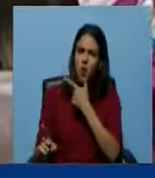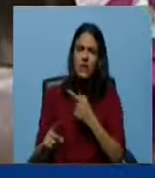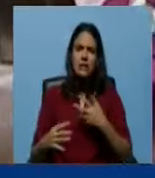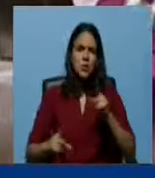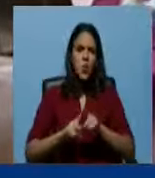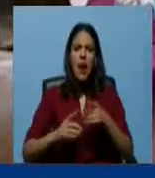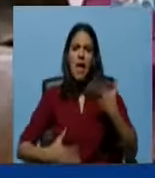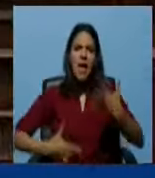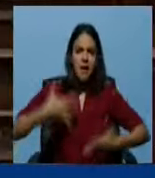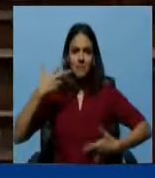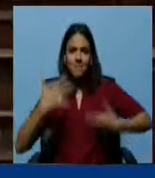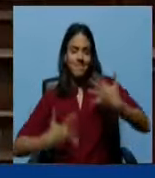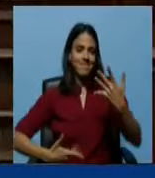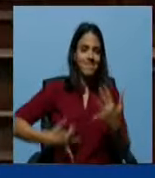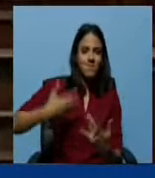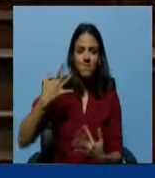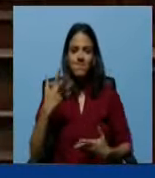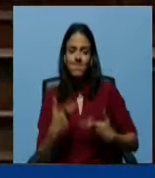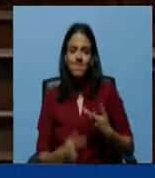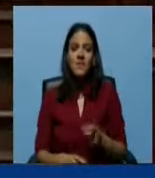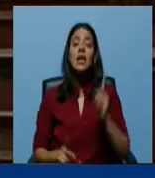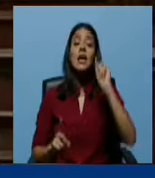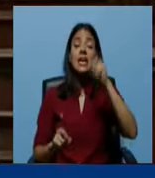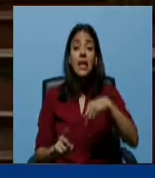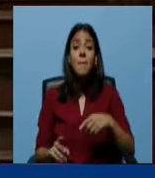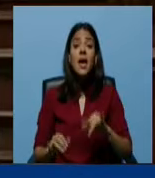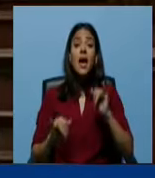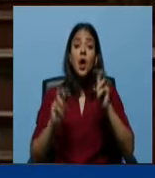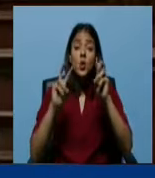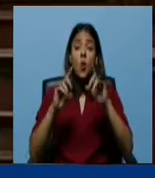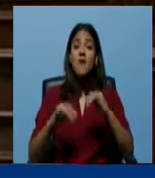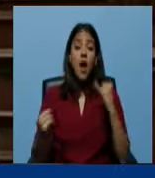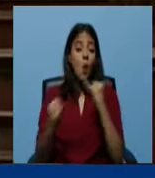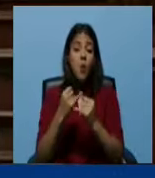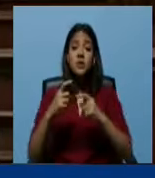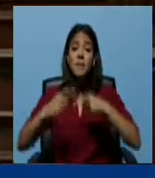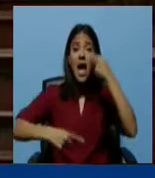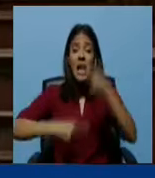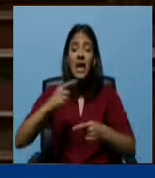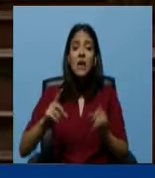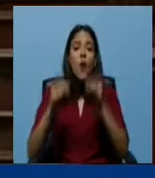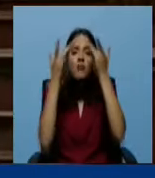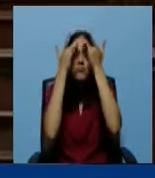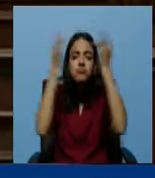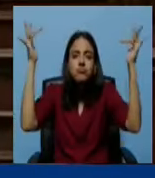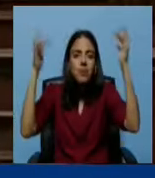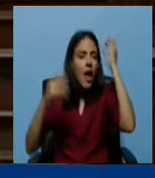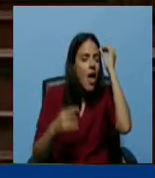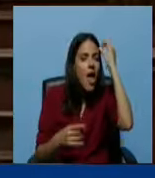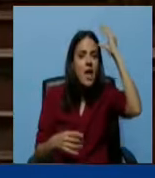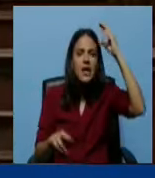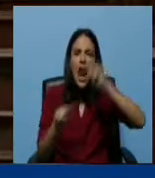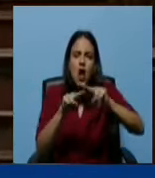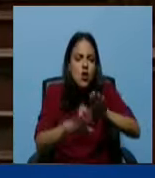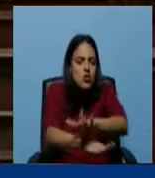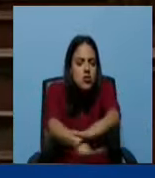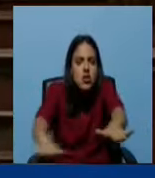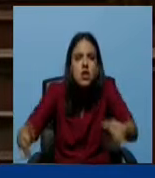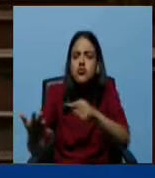energía, y la generación genial, bueno, que nos deja locos a todos con su inteligencia.